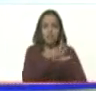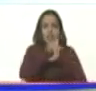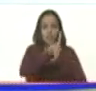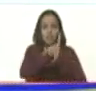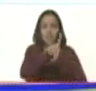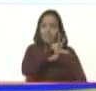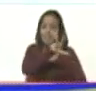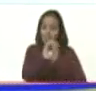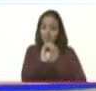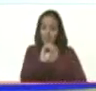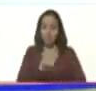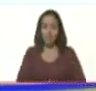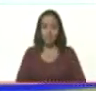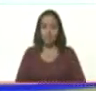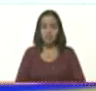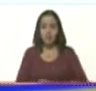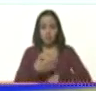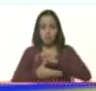779.530 casos, presidente.